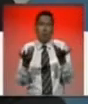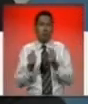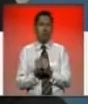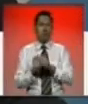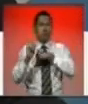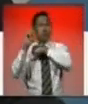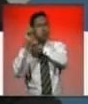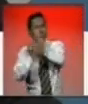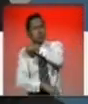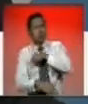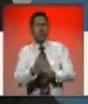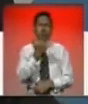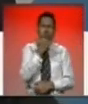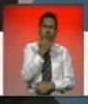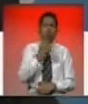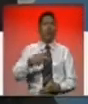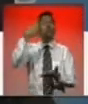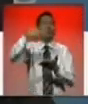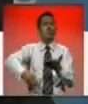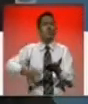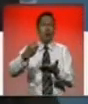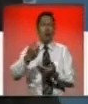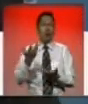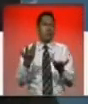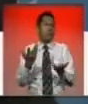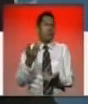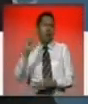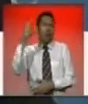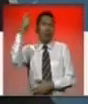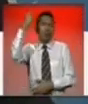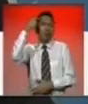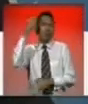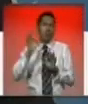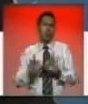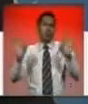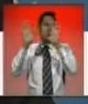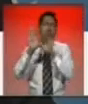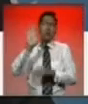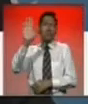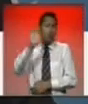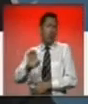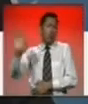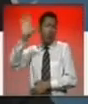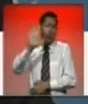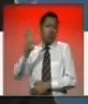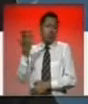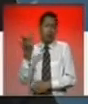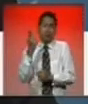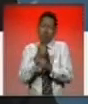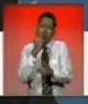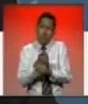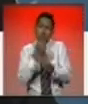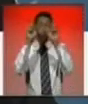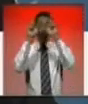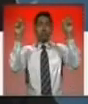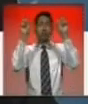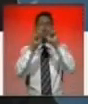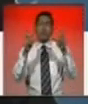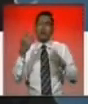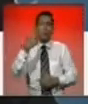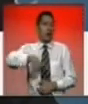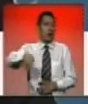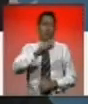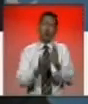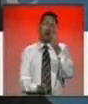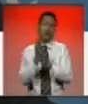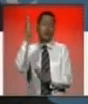si no me equivoco, a nivel una multa efectivamente de un gobierno importante europeo, y como resultado de eso tuvieron que salir a pagar